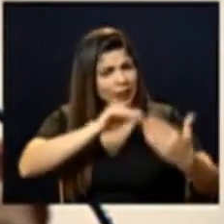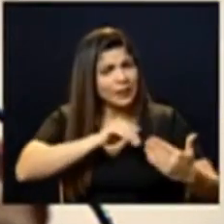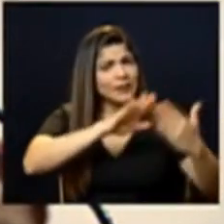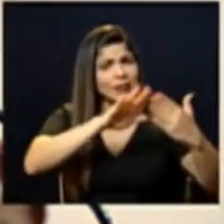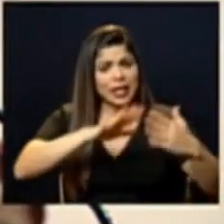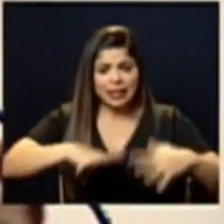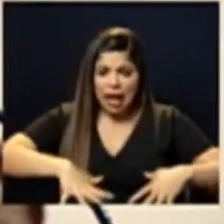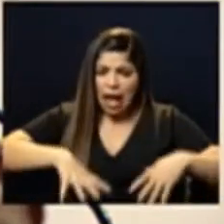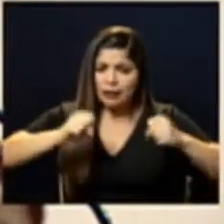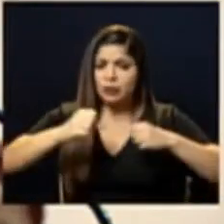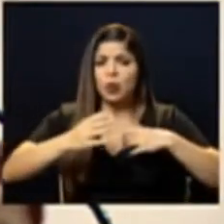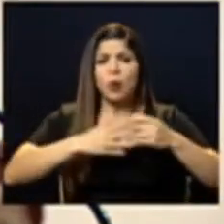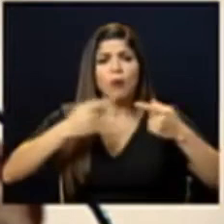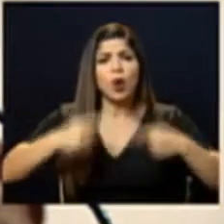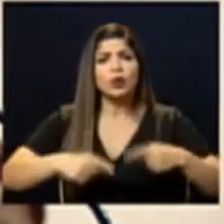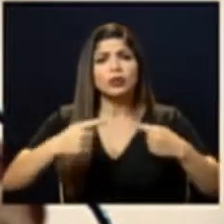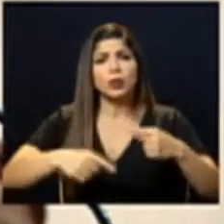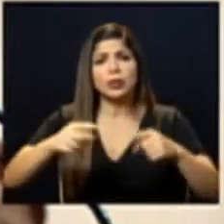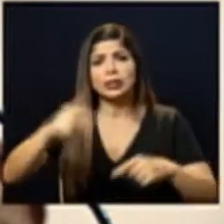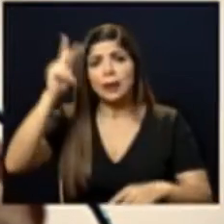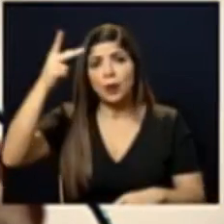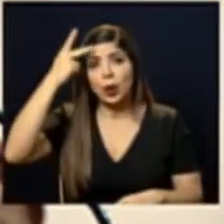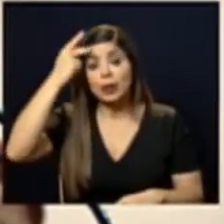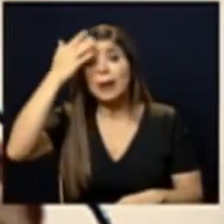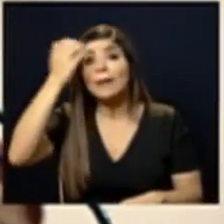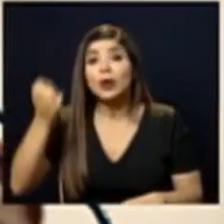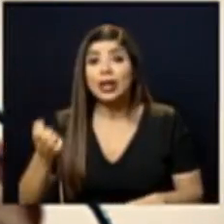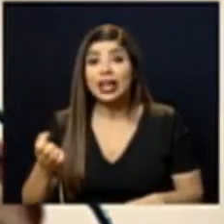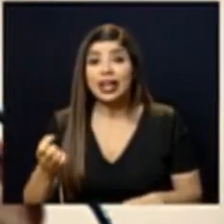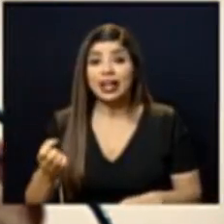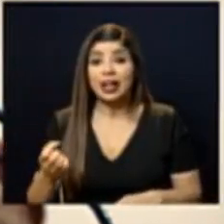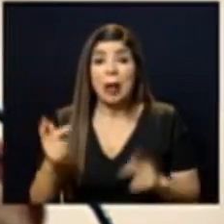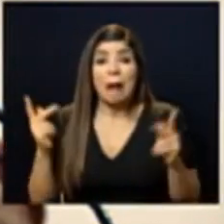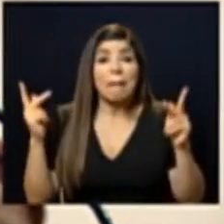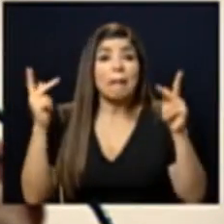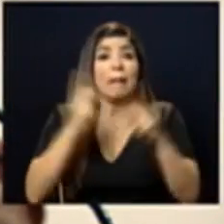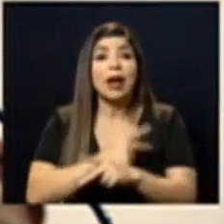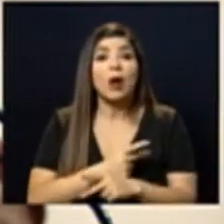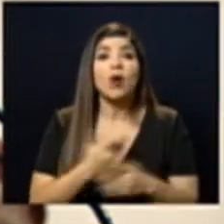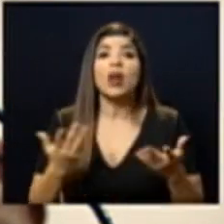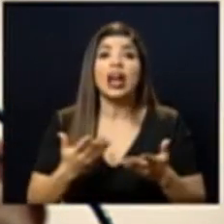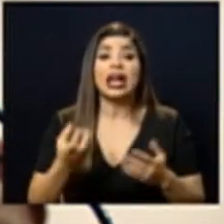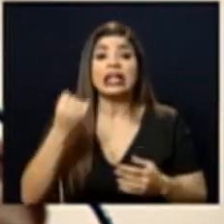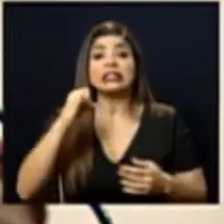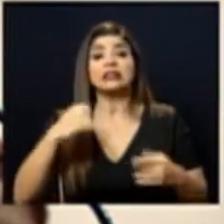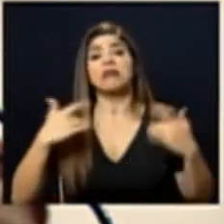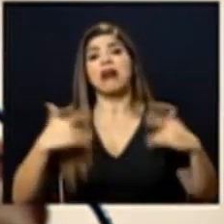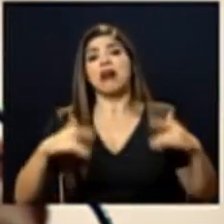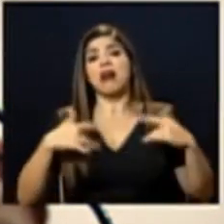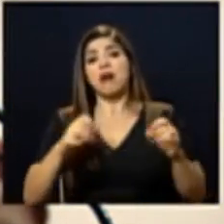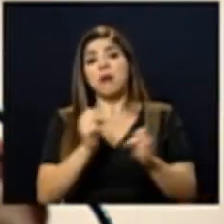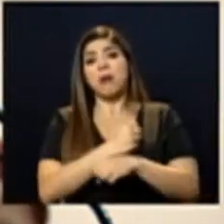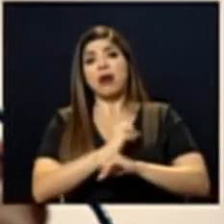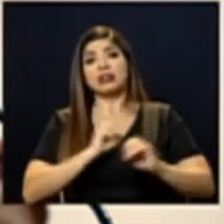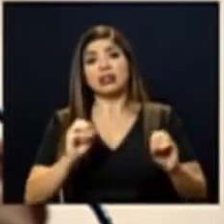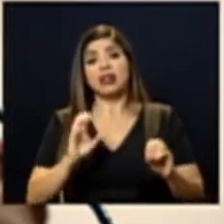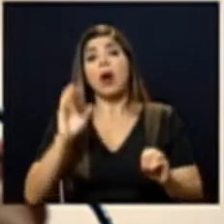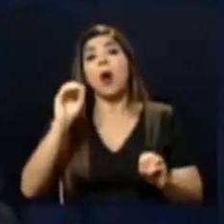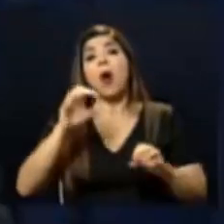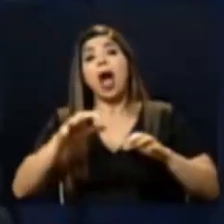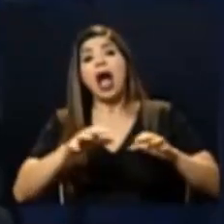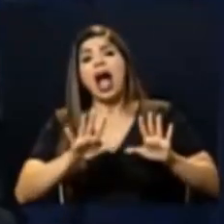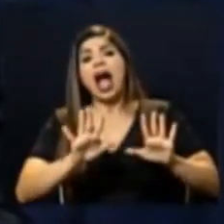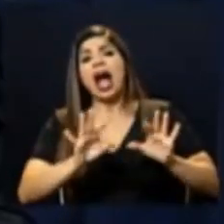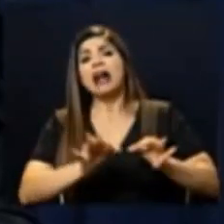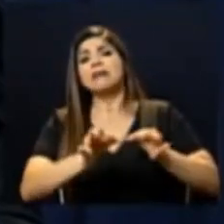las consecuencias políticas, porque lo peor que podríamos hacer es no hacer nada o aplazar